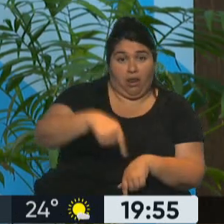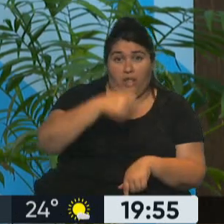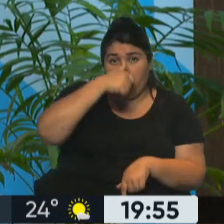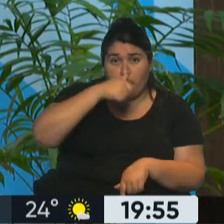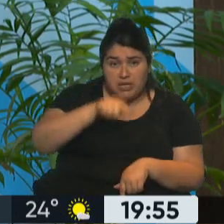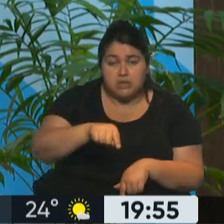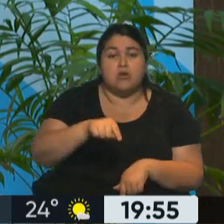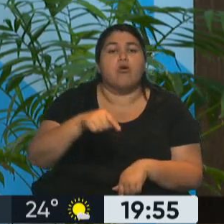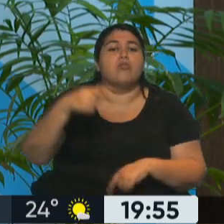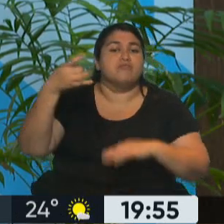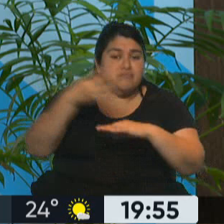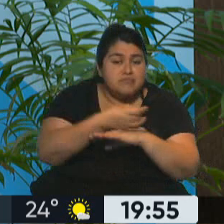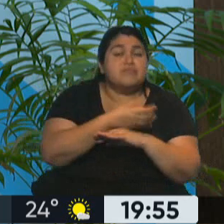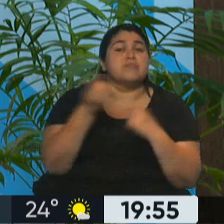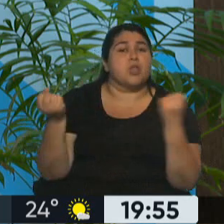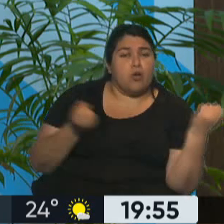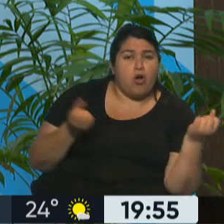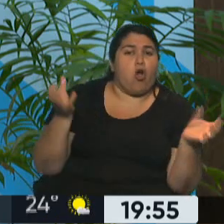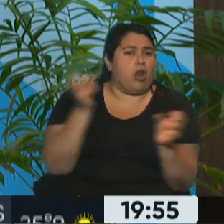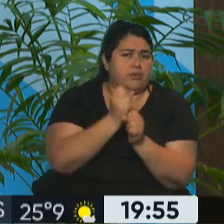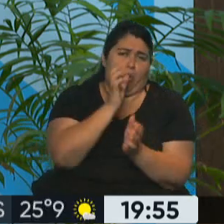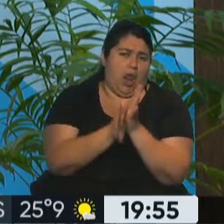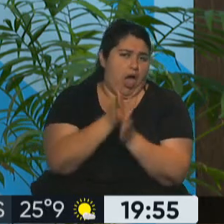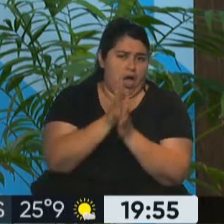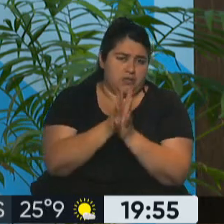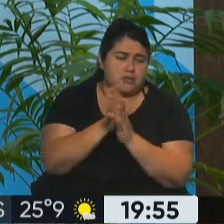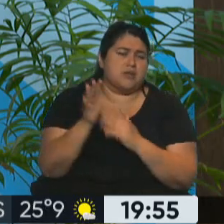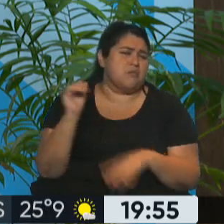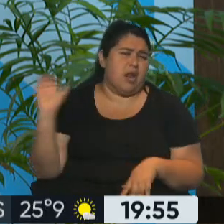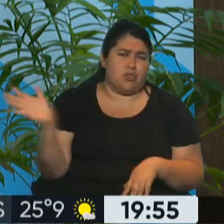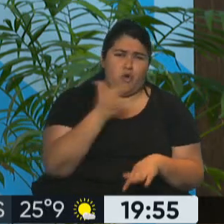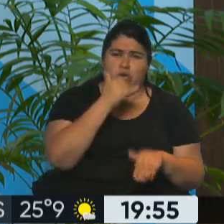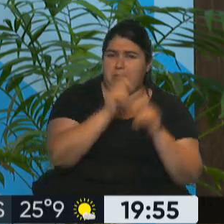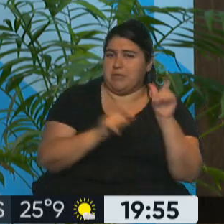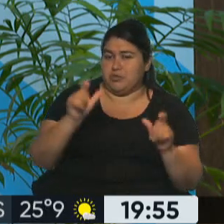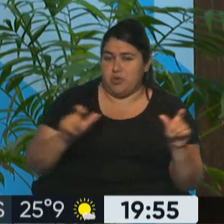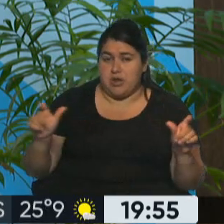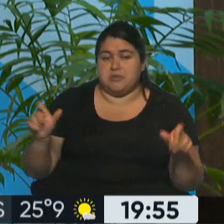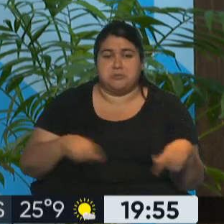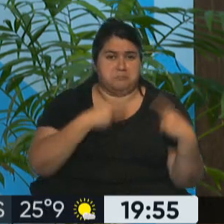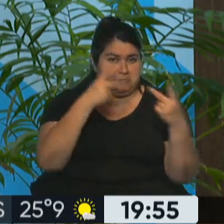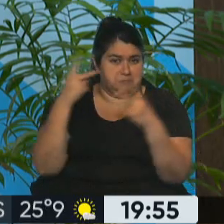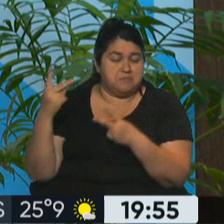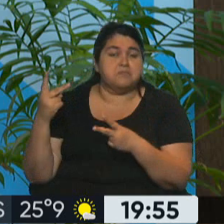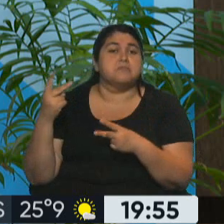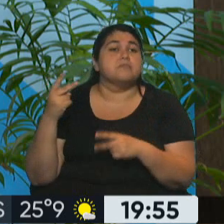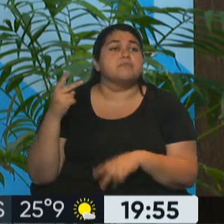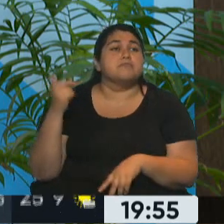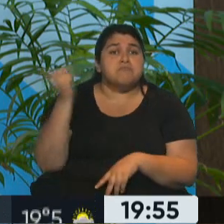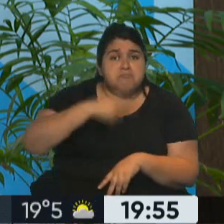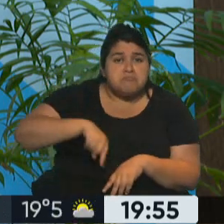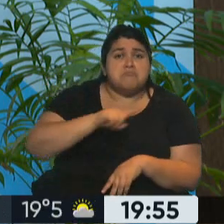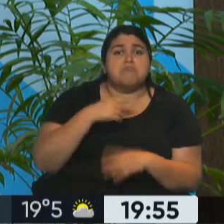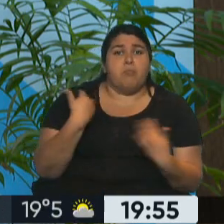transporte ferroviario y automotor es gratuito para todos los ciudadanos, que facilita de alguna manera la posibilidad de que